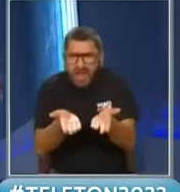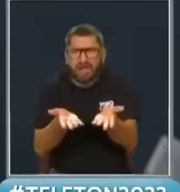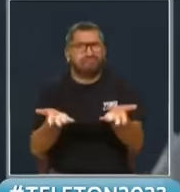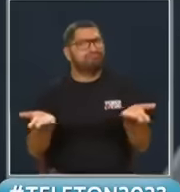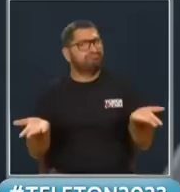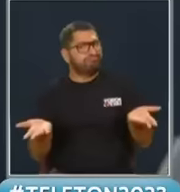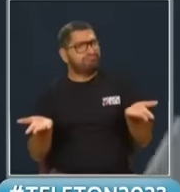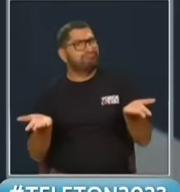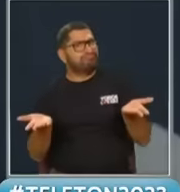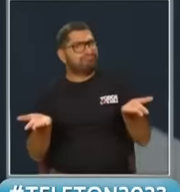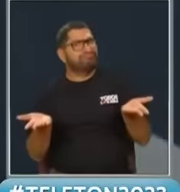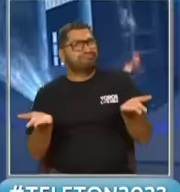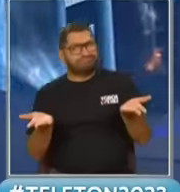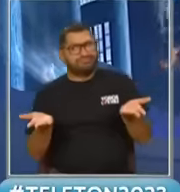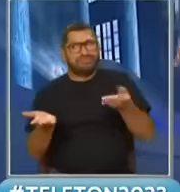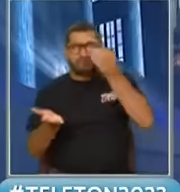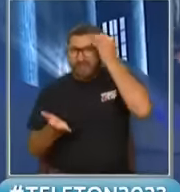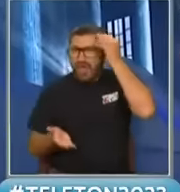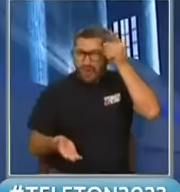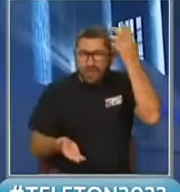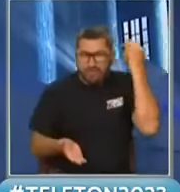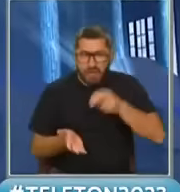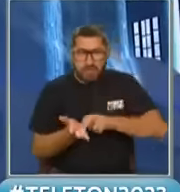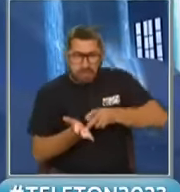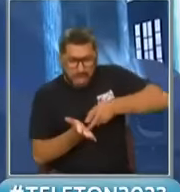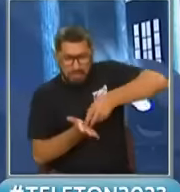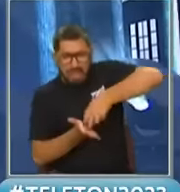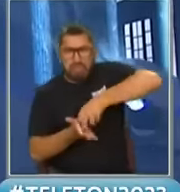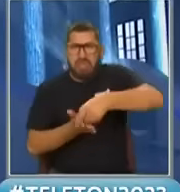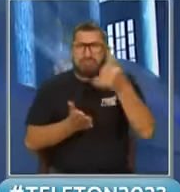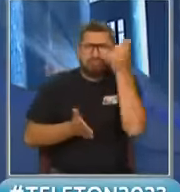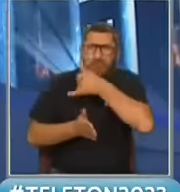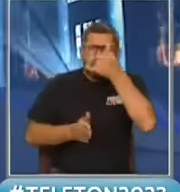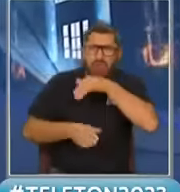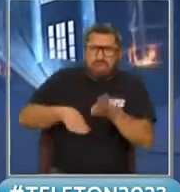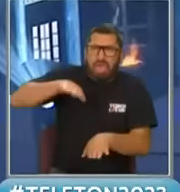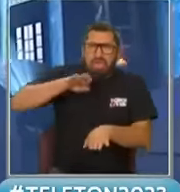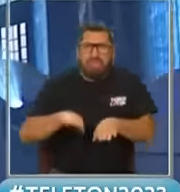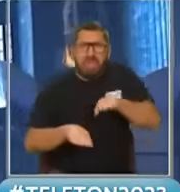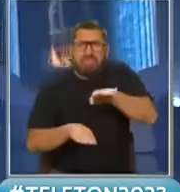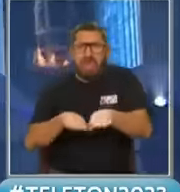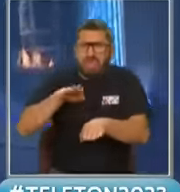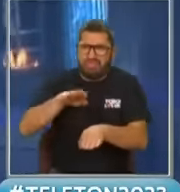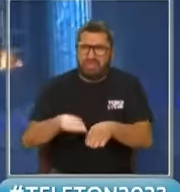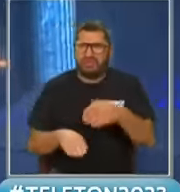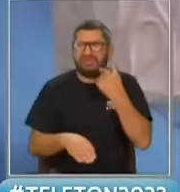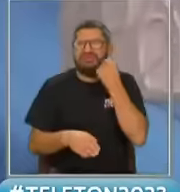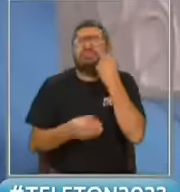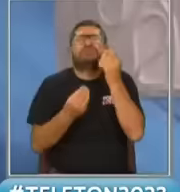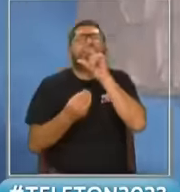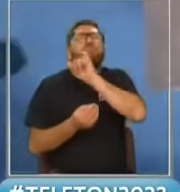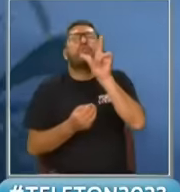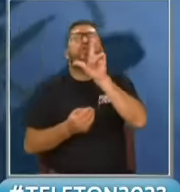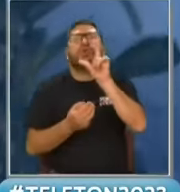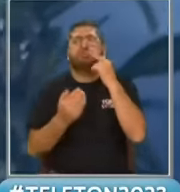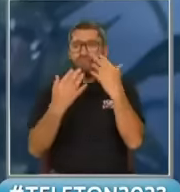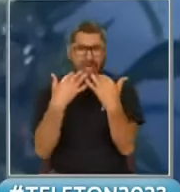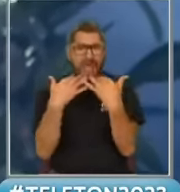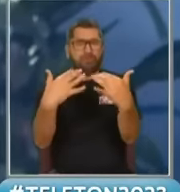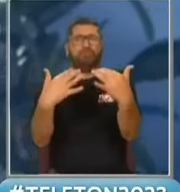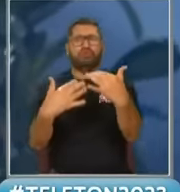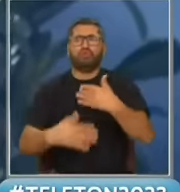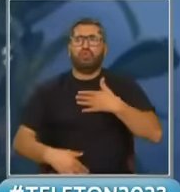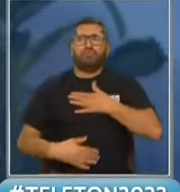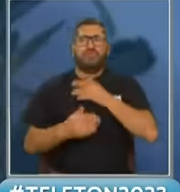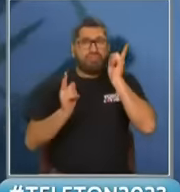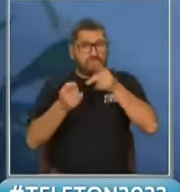Y cuando llegamos al colegio, los días lunes, ¿qué había? Acto cívico. Teníamos que leer